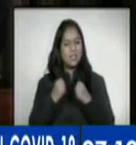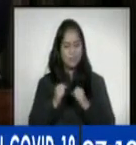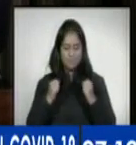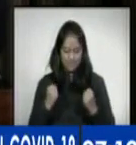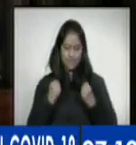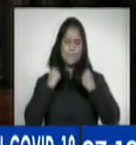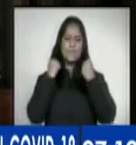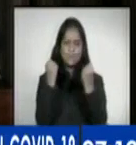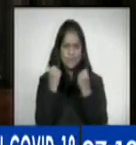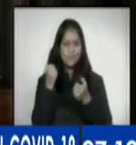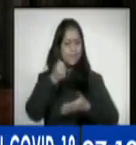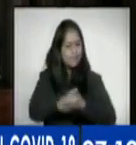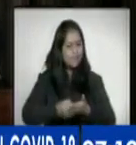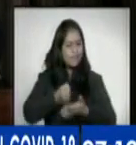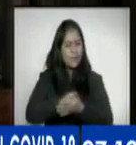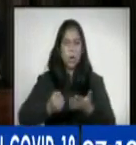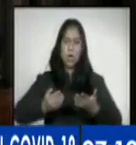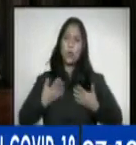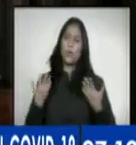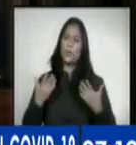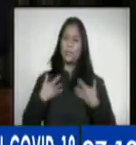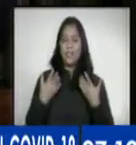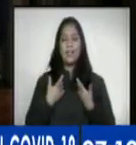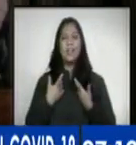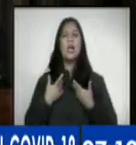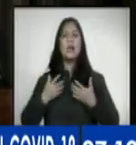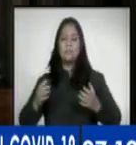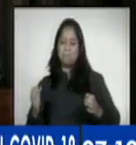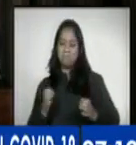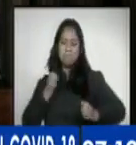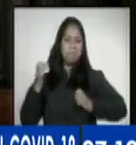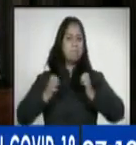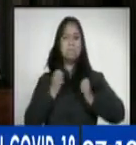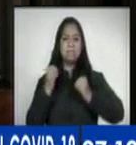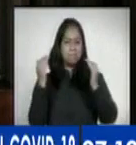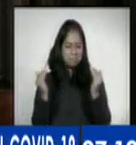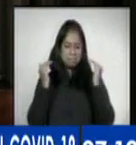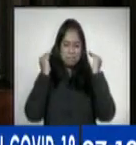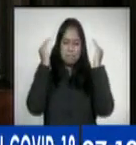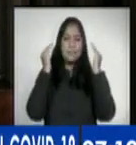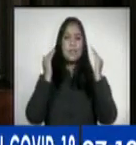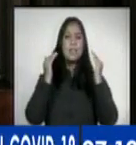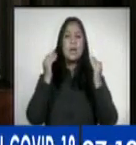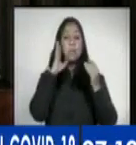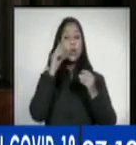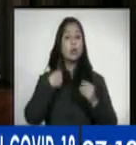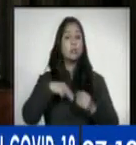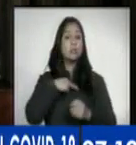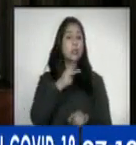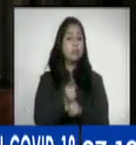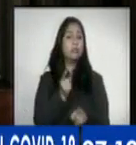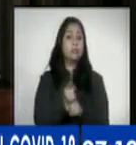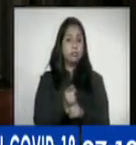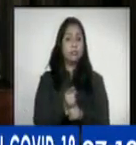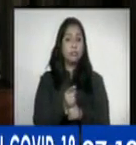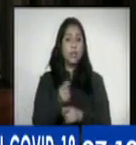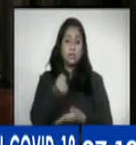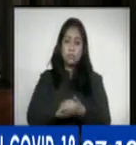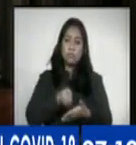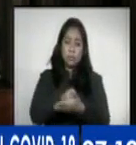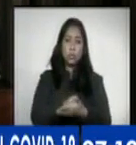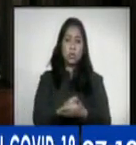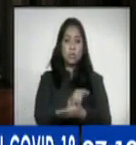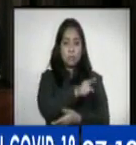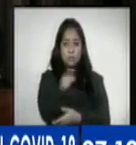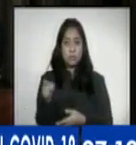lo estamos haciendo contentos, con el ánimo hasta arriba, porque estamos haciendo lo correcto, que es luchar